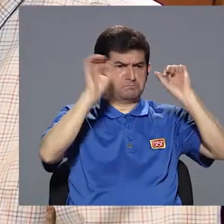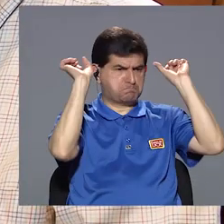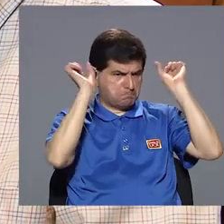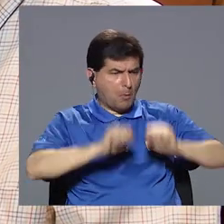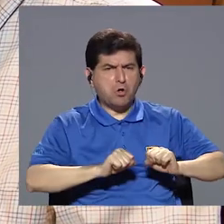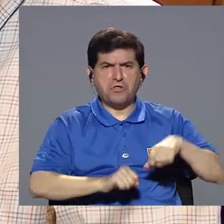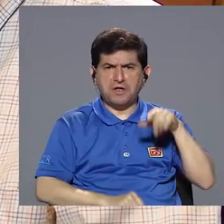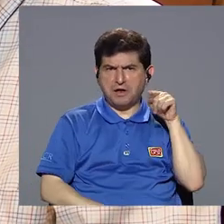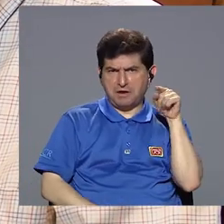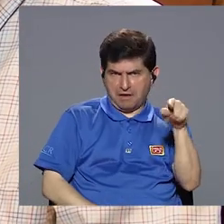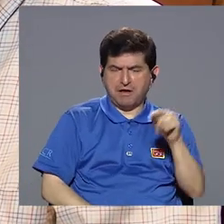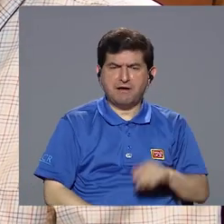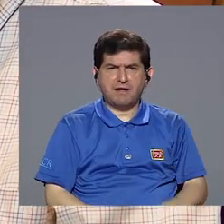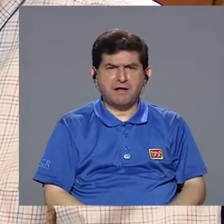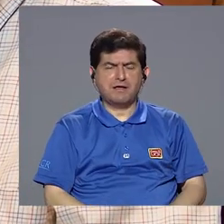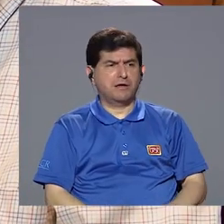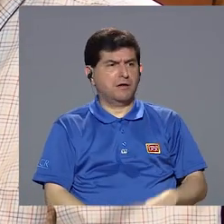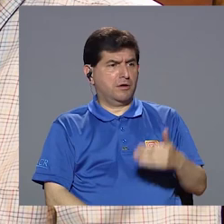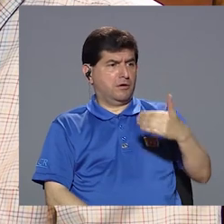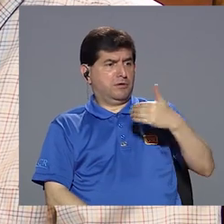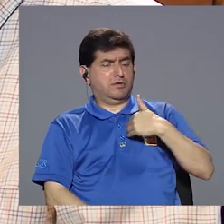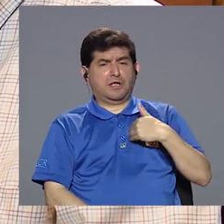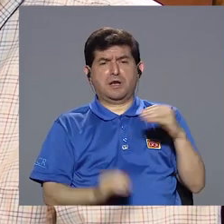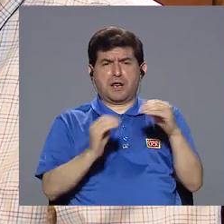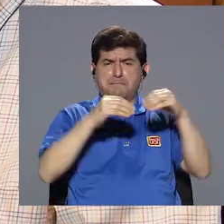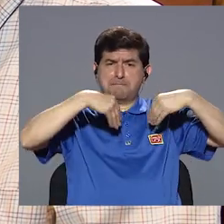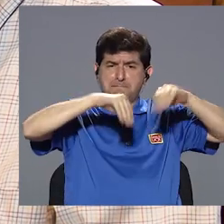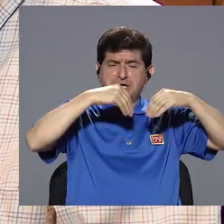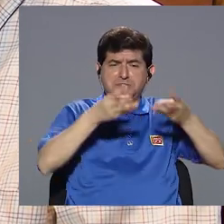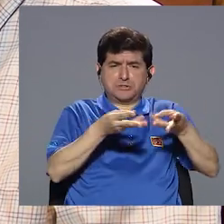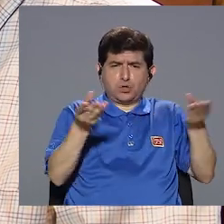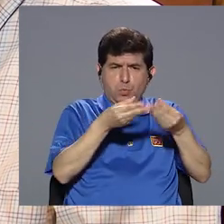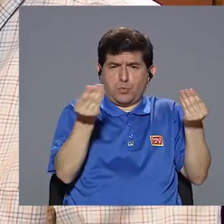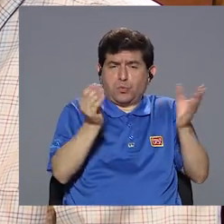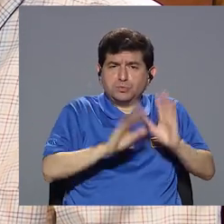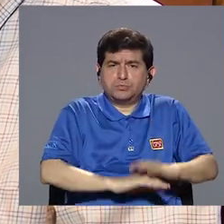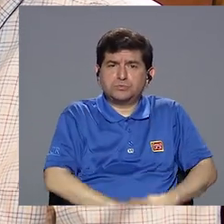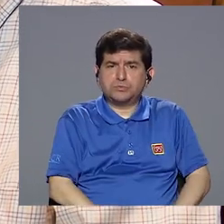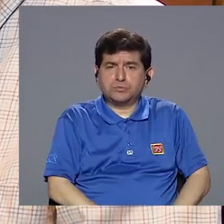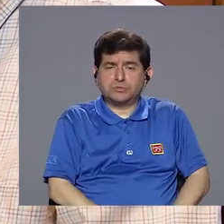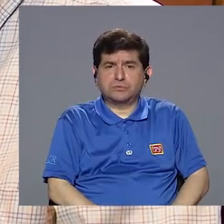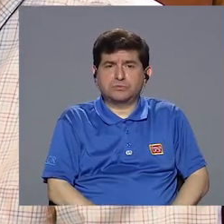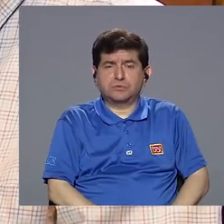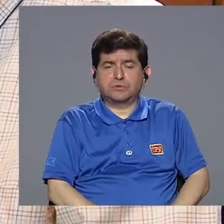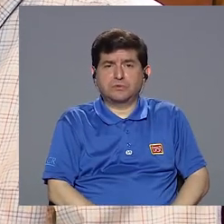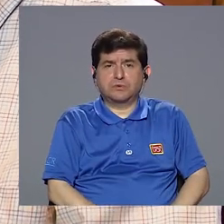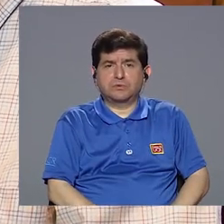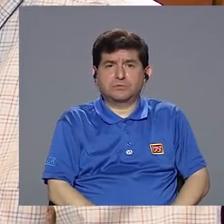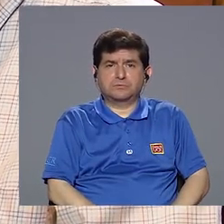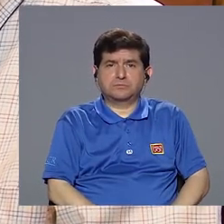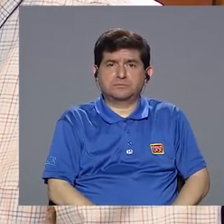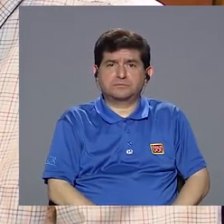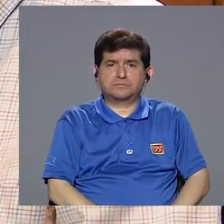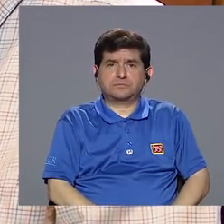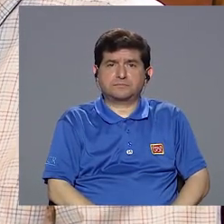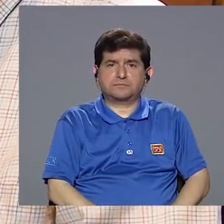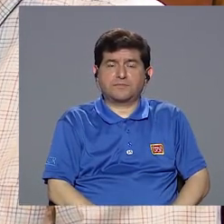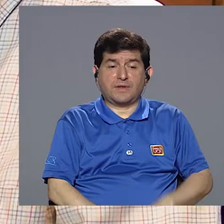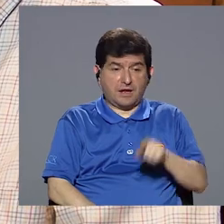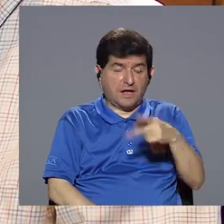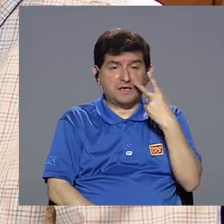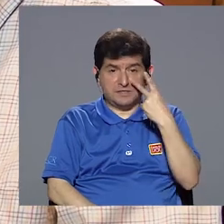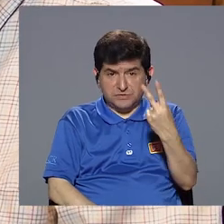empresa por ejemplo pueda llegar a tener más ventas de un producto x sobre otra